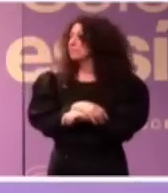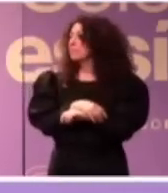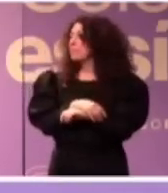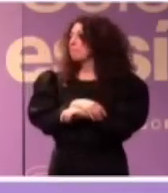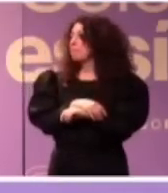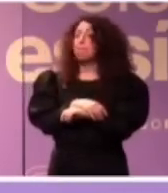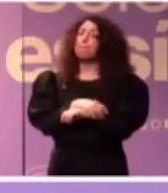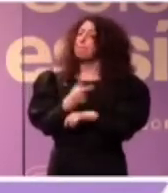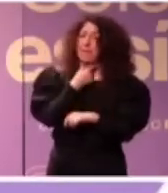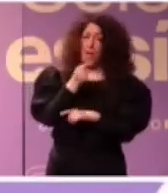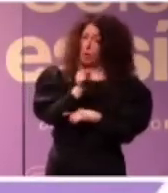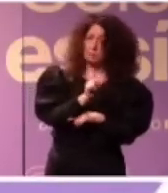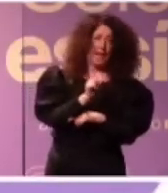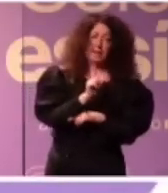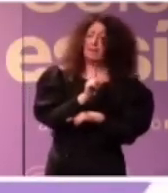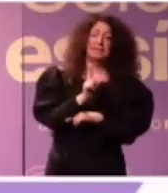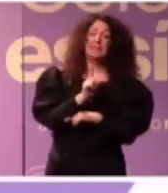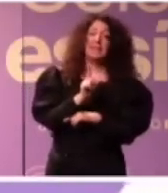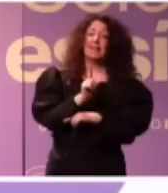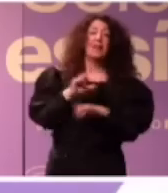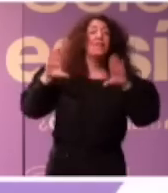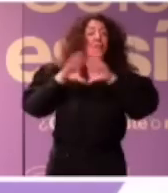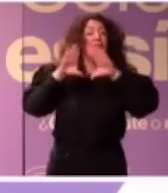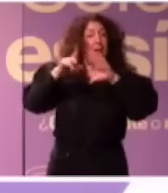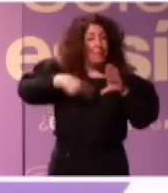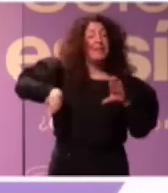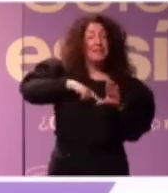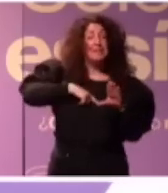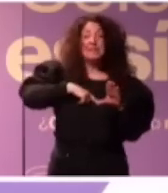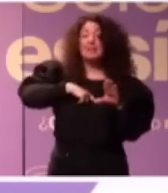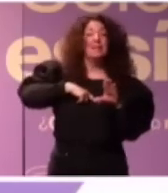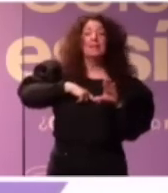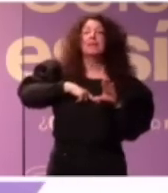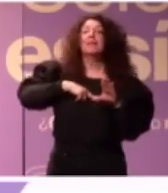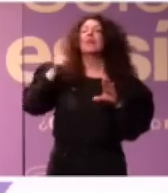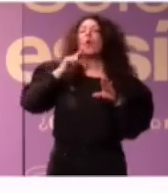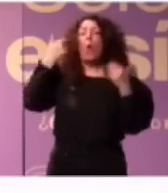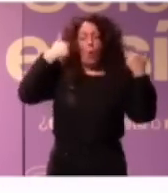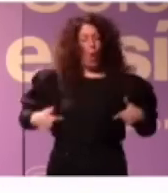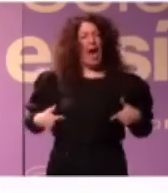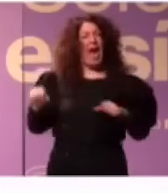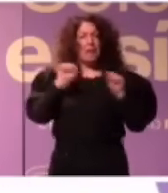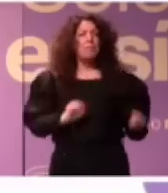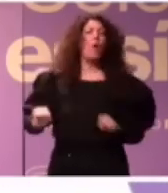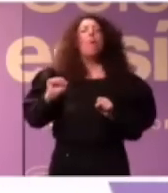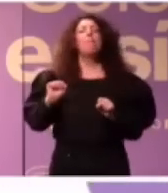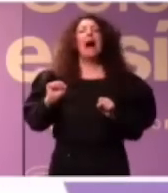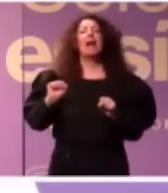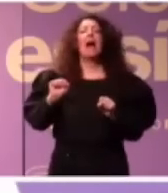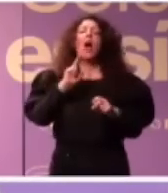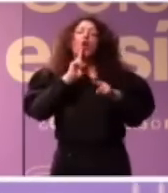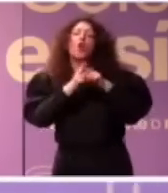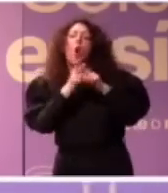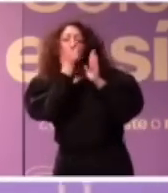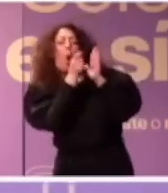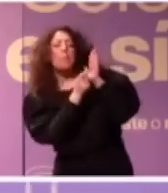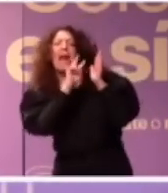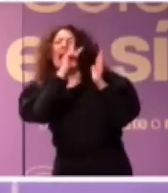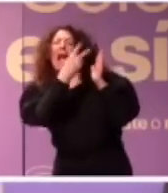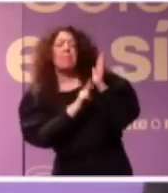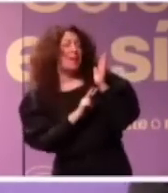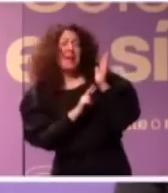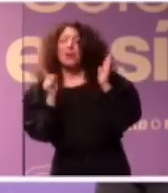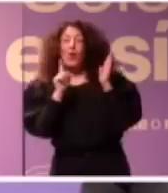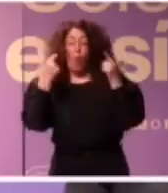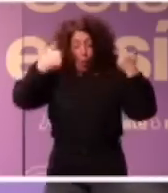No es para reírse. Las feministas no hemos puesto el cuerpo para cambiar un nombre. Hemos puesto el